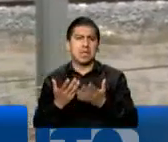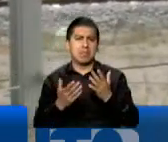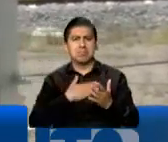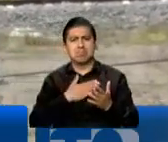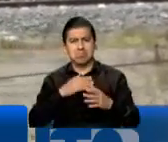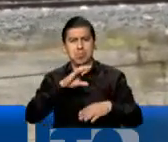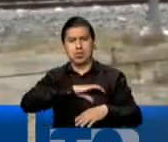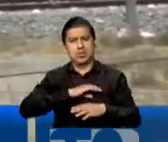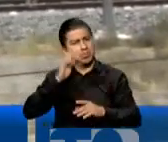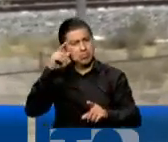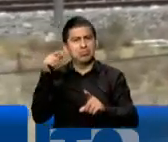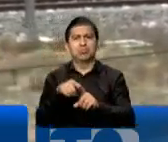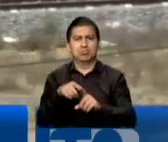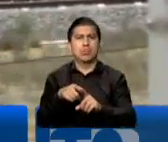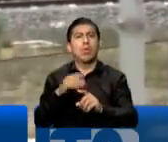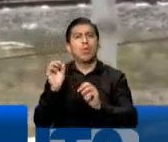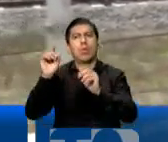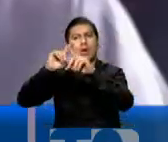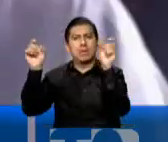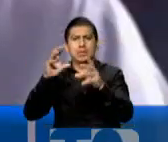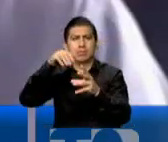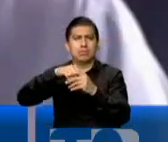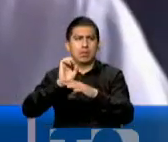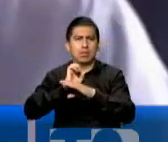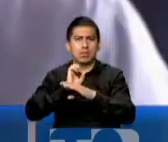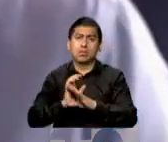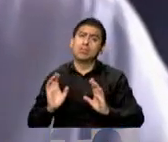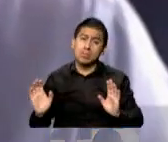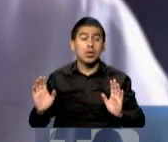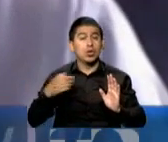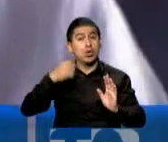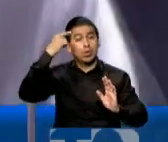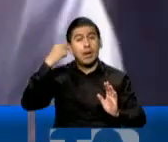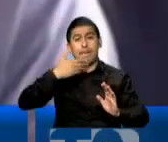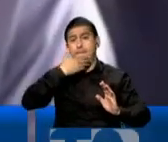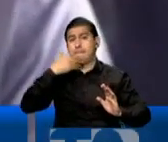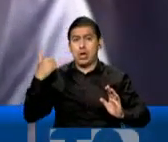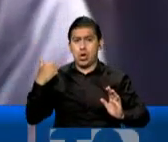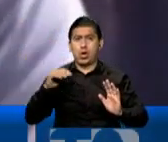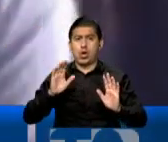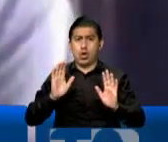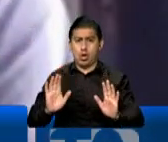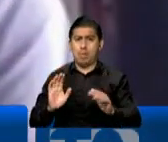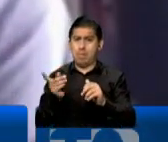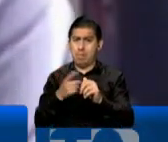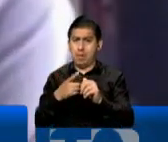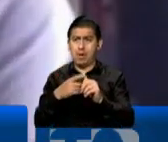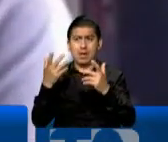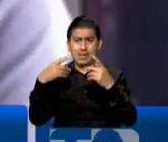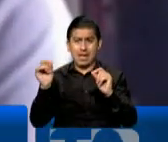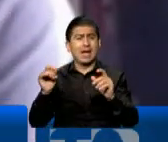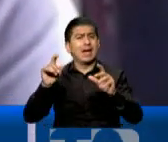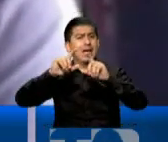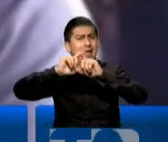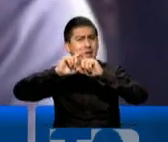operación directa, es decir, a través de una empresa del país. Sería mucho más beneficioso esperar un tiempo a que se adjudique y se